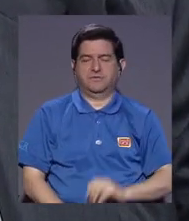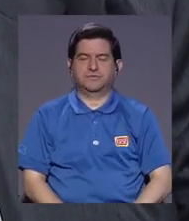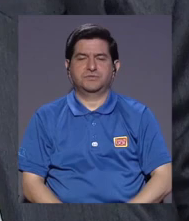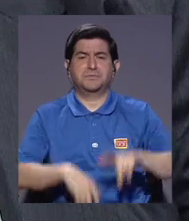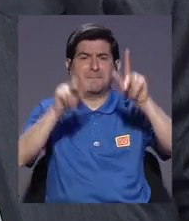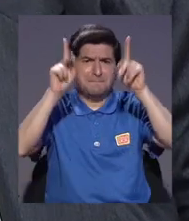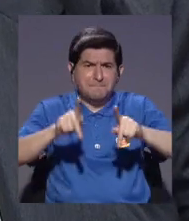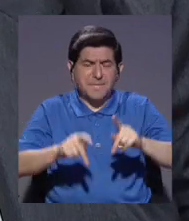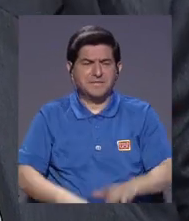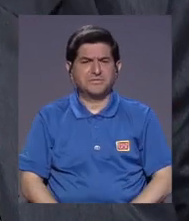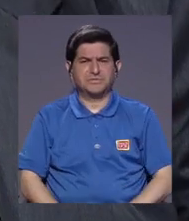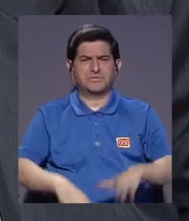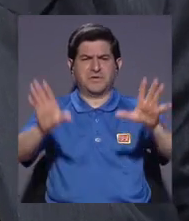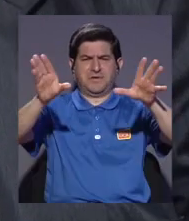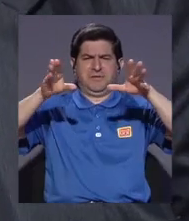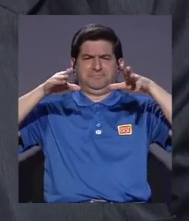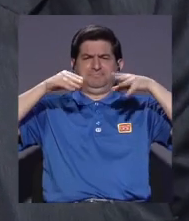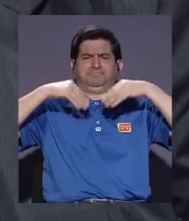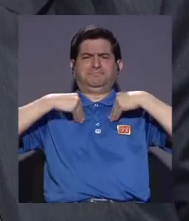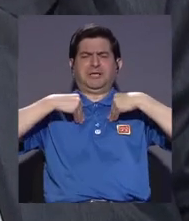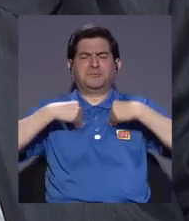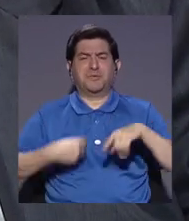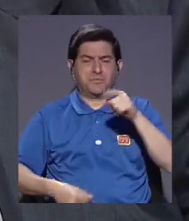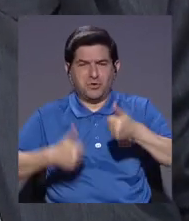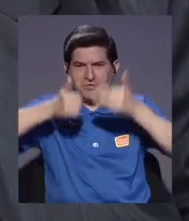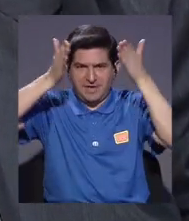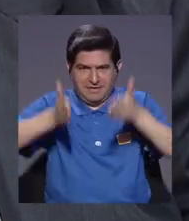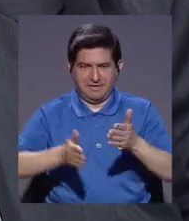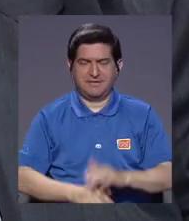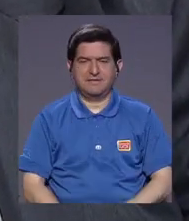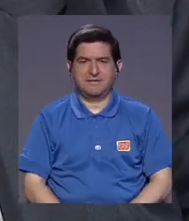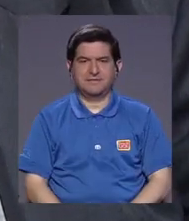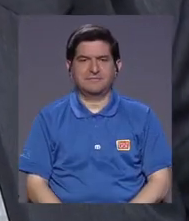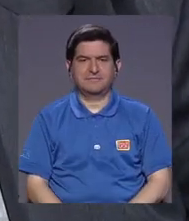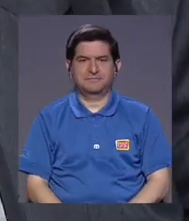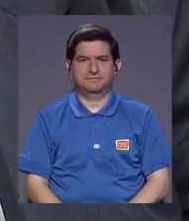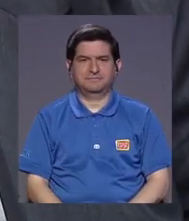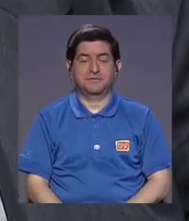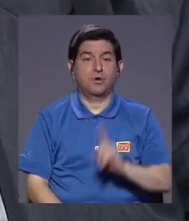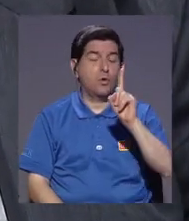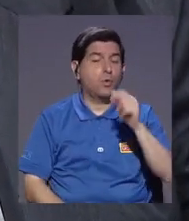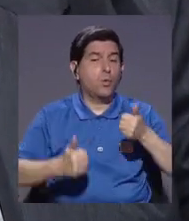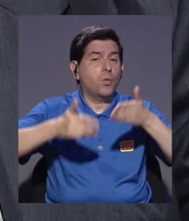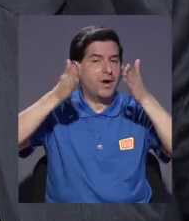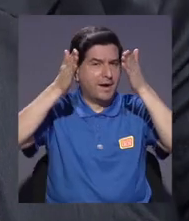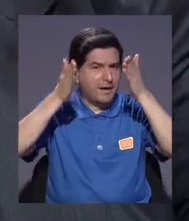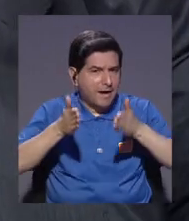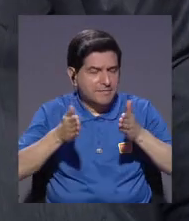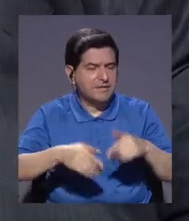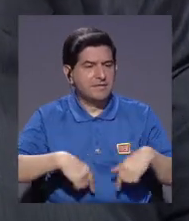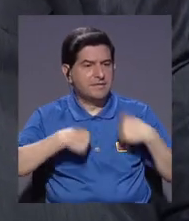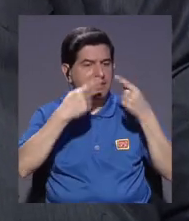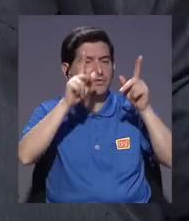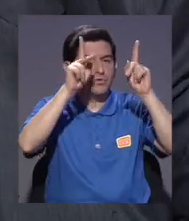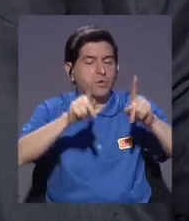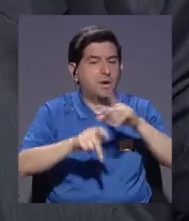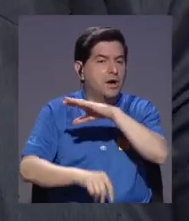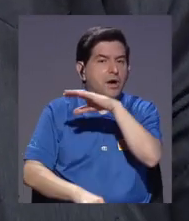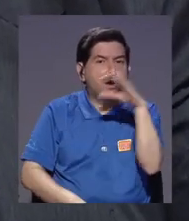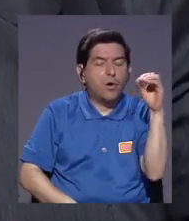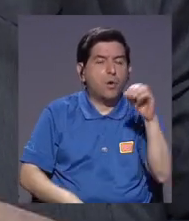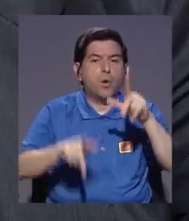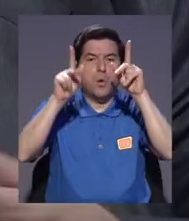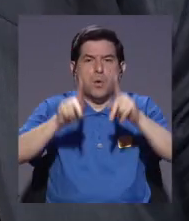la gente se adueñó del candidato es que el tema es cuánto un candidato va a la gente y